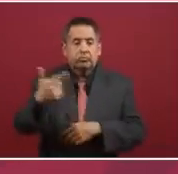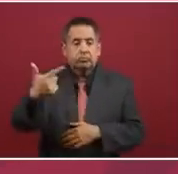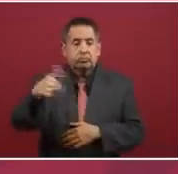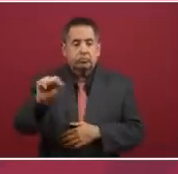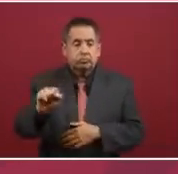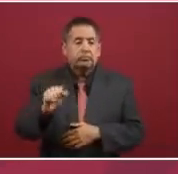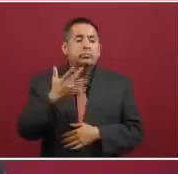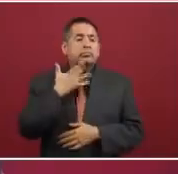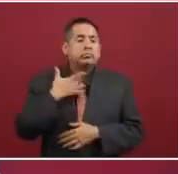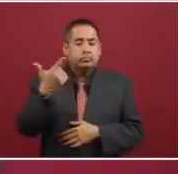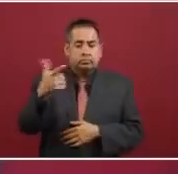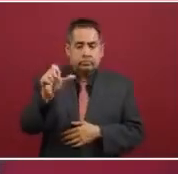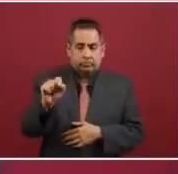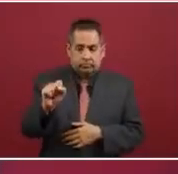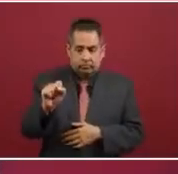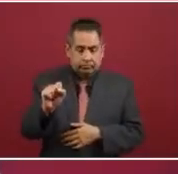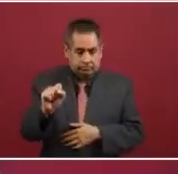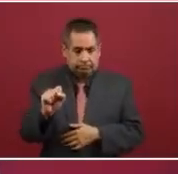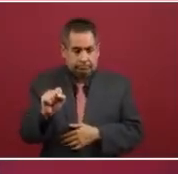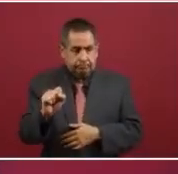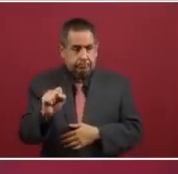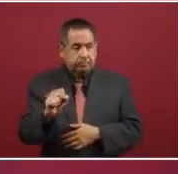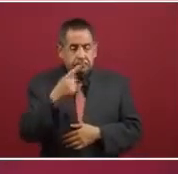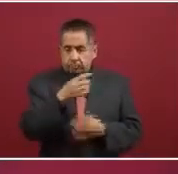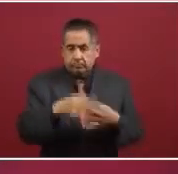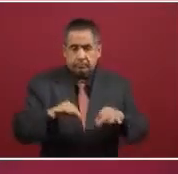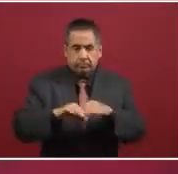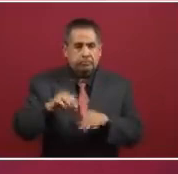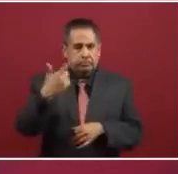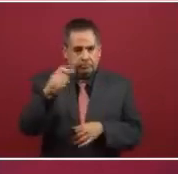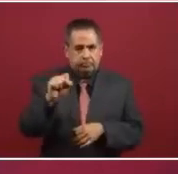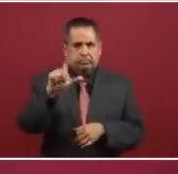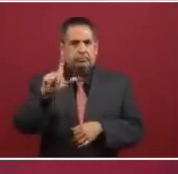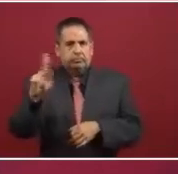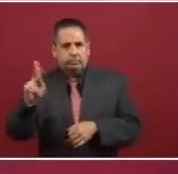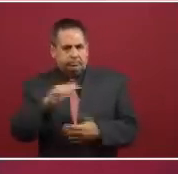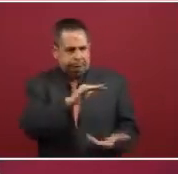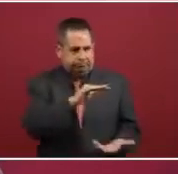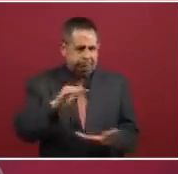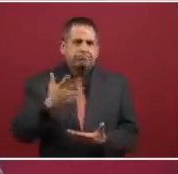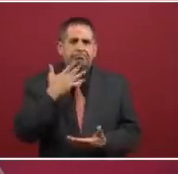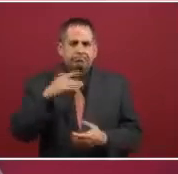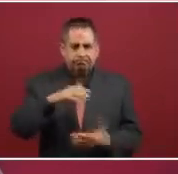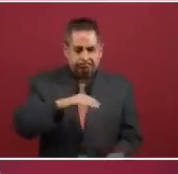LP, que ese es muy importante, porque ahí